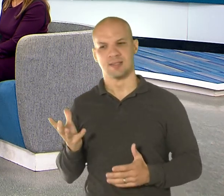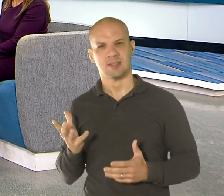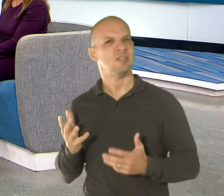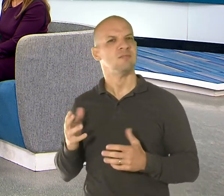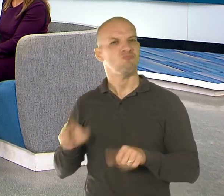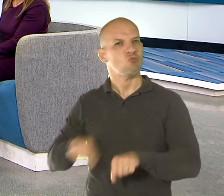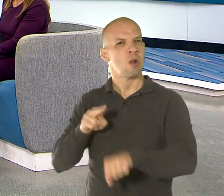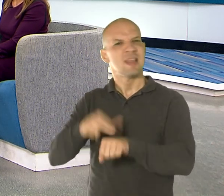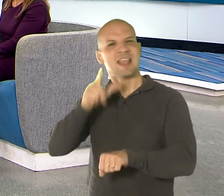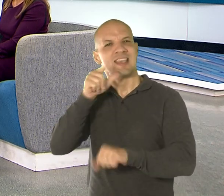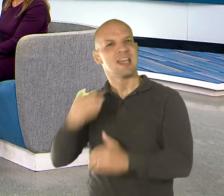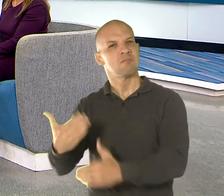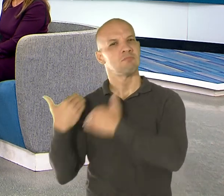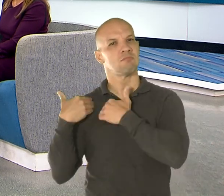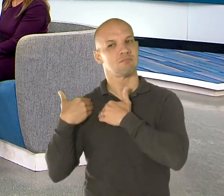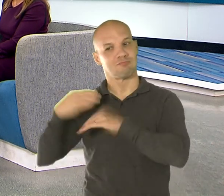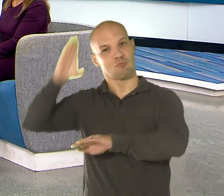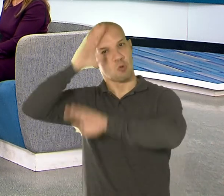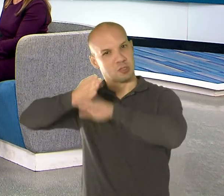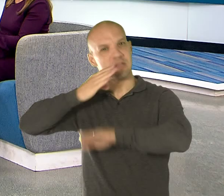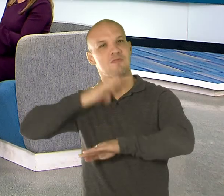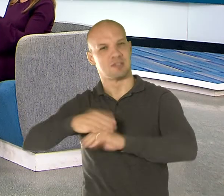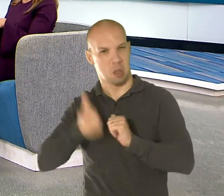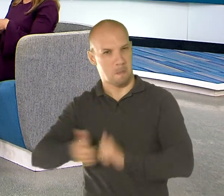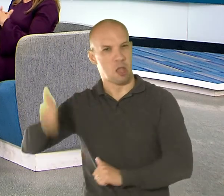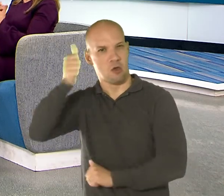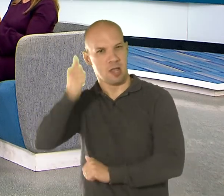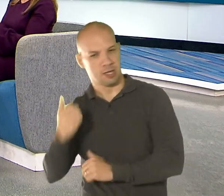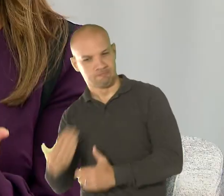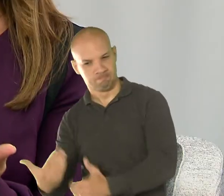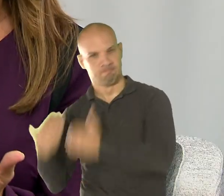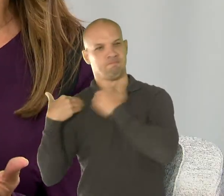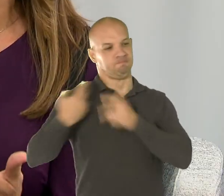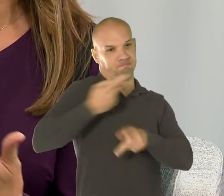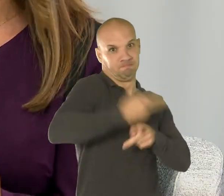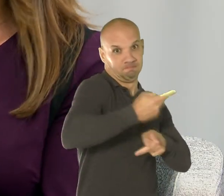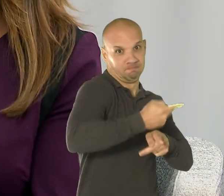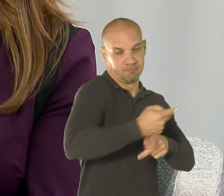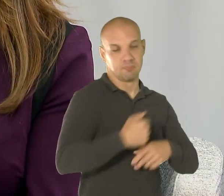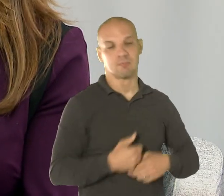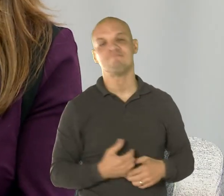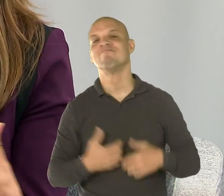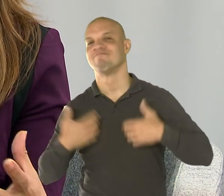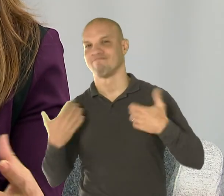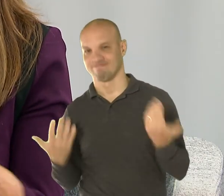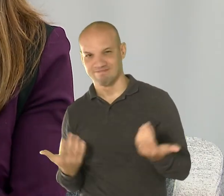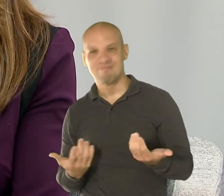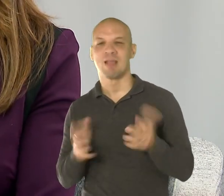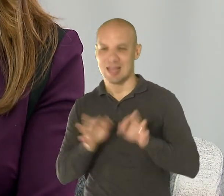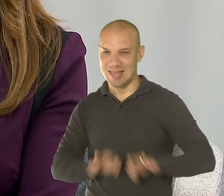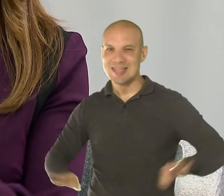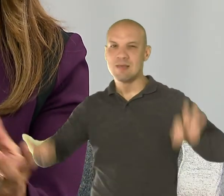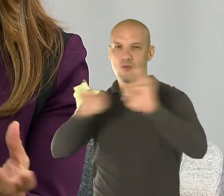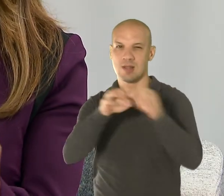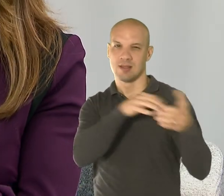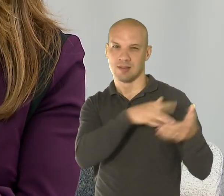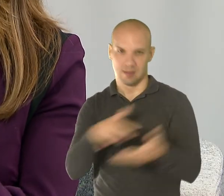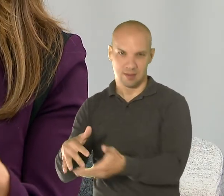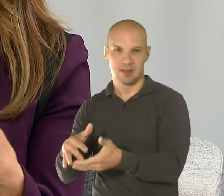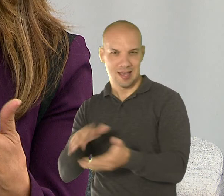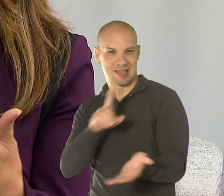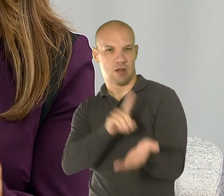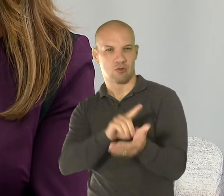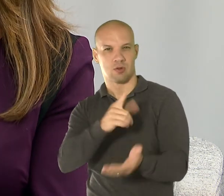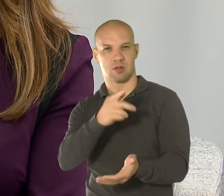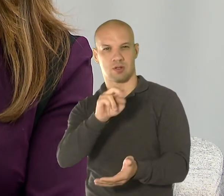los hijos, ¿no? En la gran mayoría. Pues ahí vamos a hablar entonces del estudio, de por qué, ¿verdad?, entra la doctora González